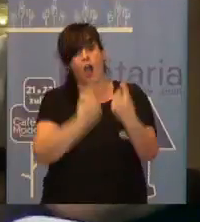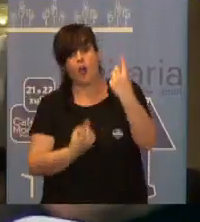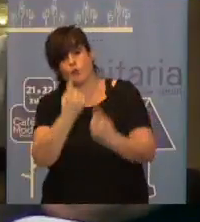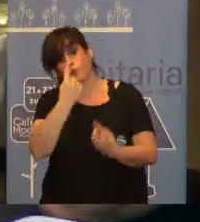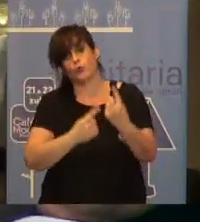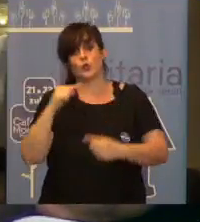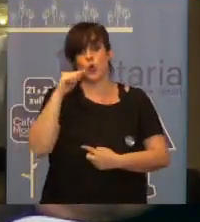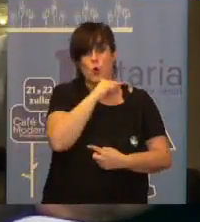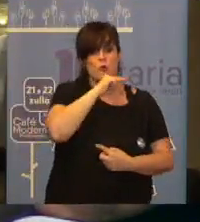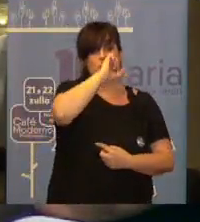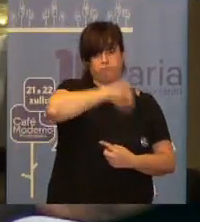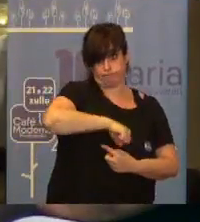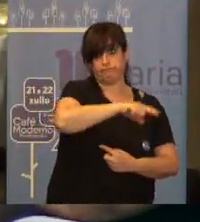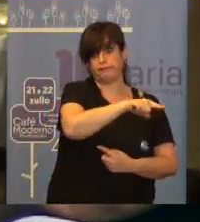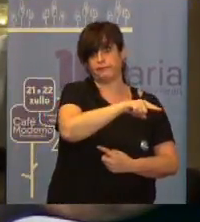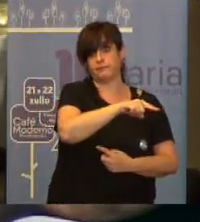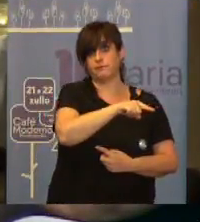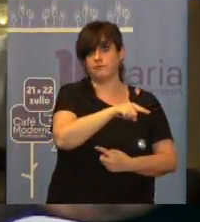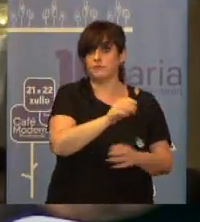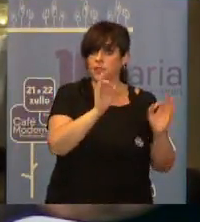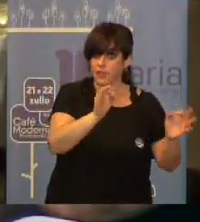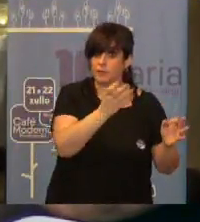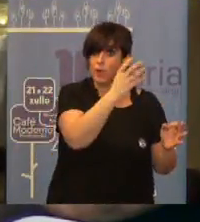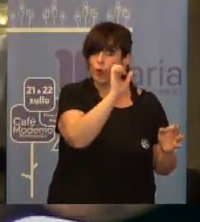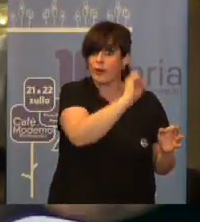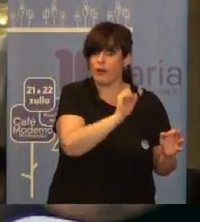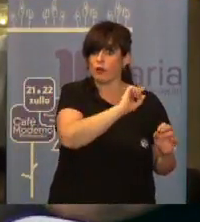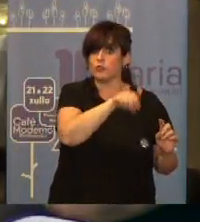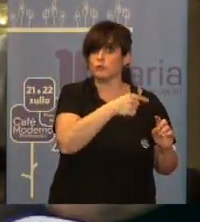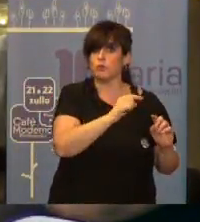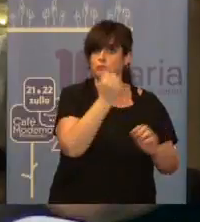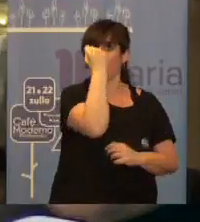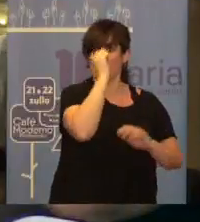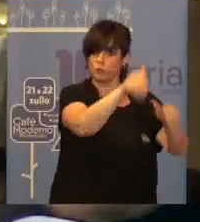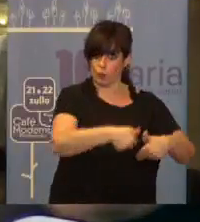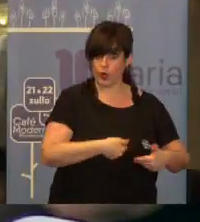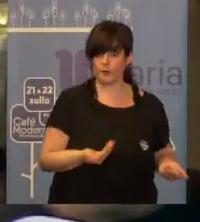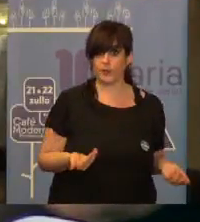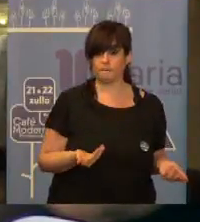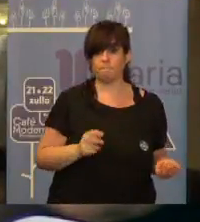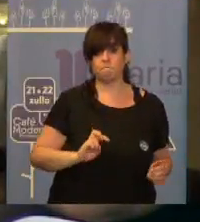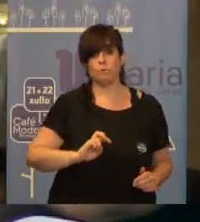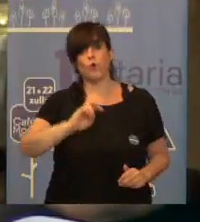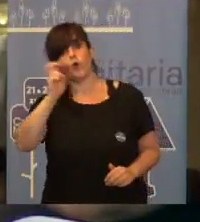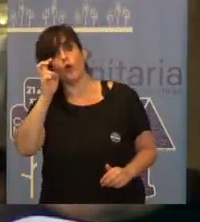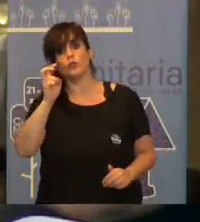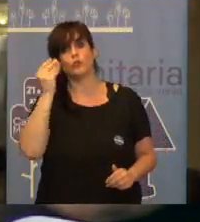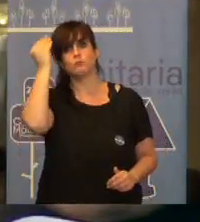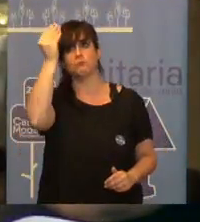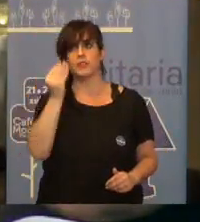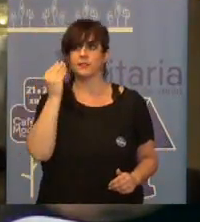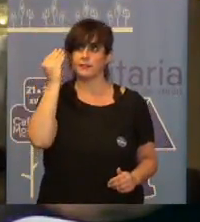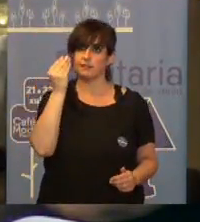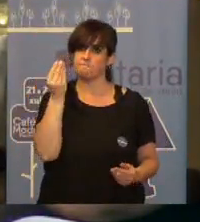ao marxismo-leninismo, por certo, volveu 40 anos despois, non? E había os que decían que o que había que facer